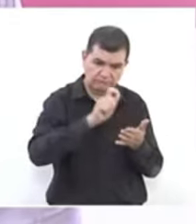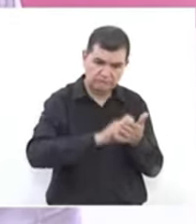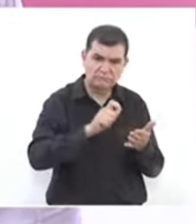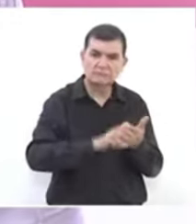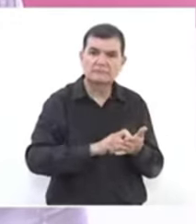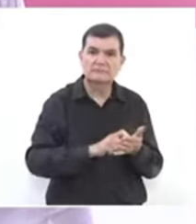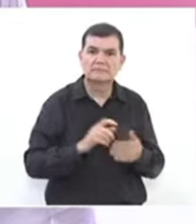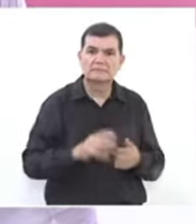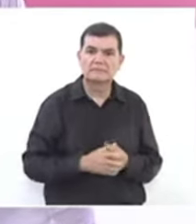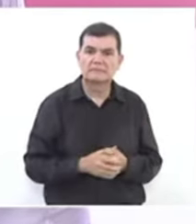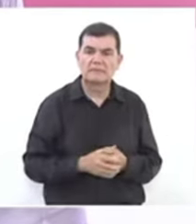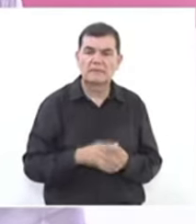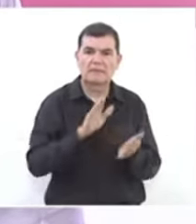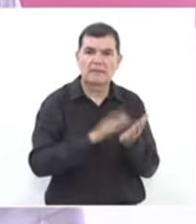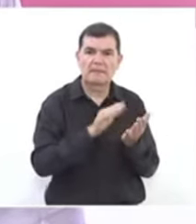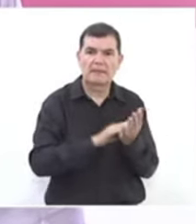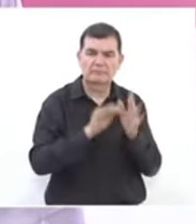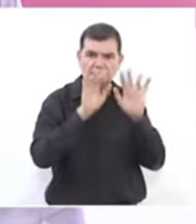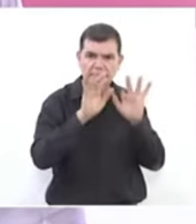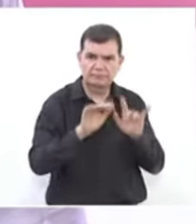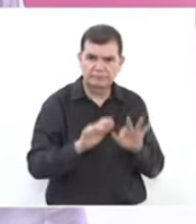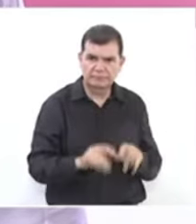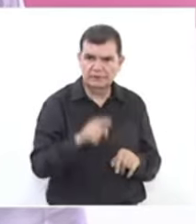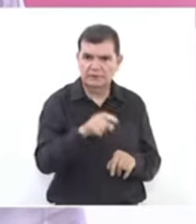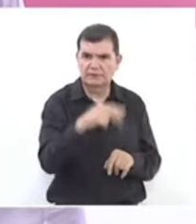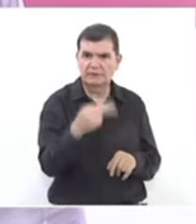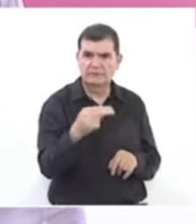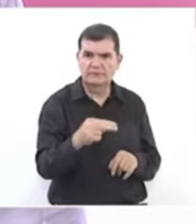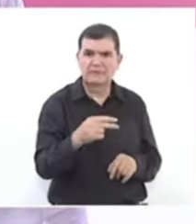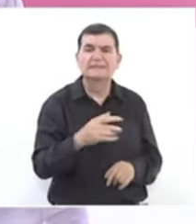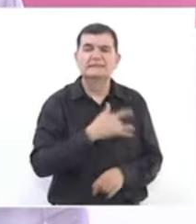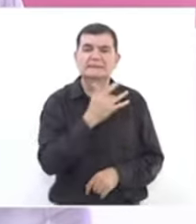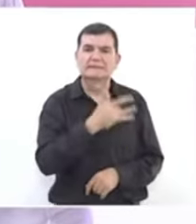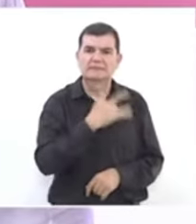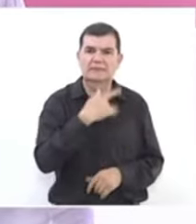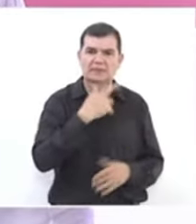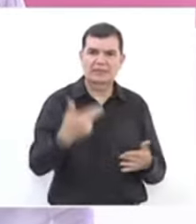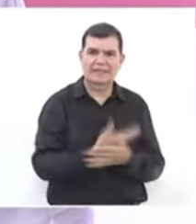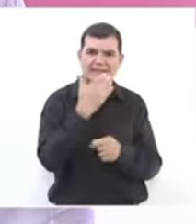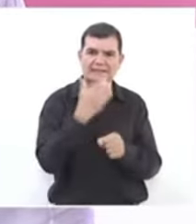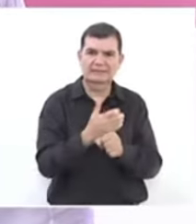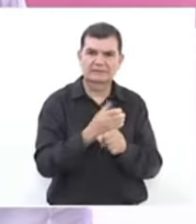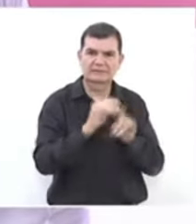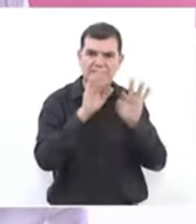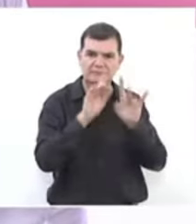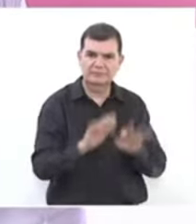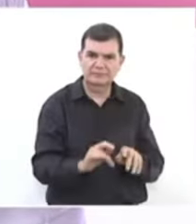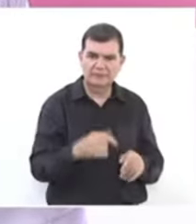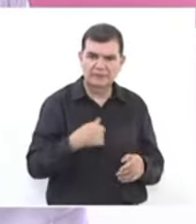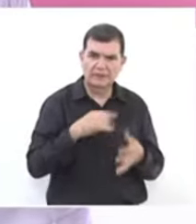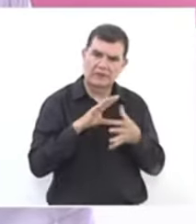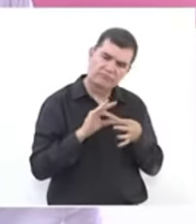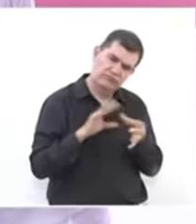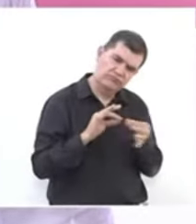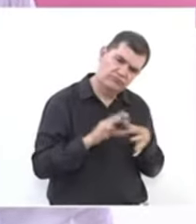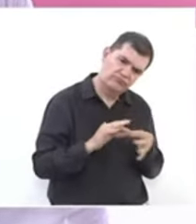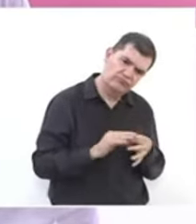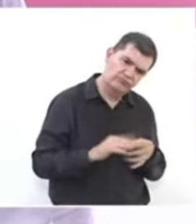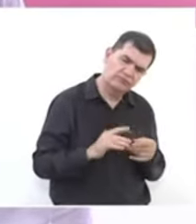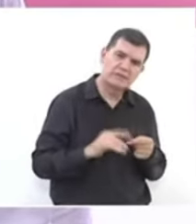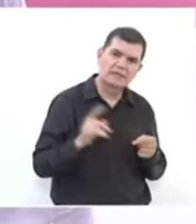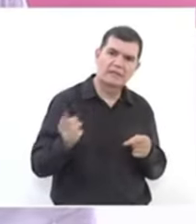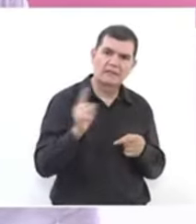el documento que se conoce como Los Sentimientos de la Nación. Sentimientos de la Nación. Se lo dictó. Recuerda.